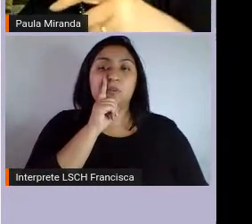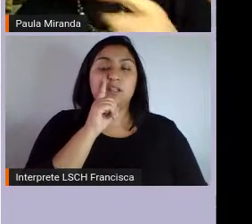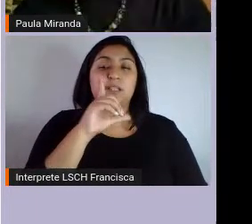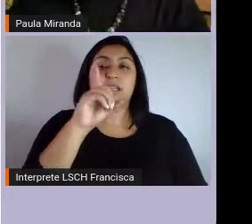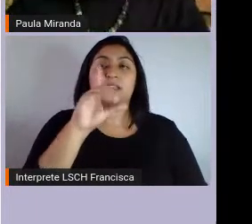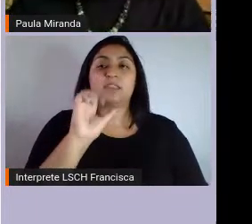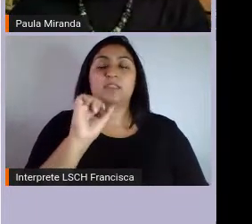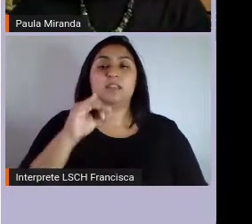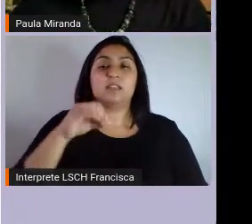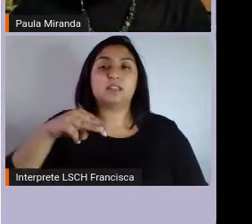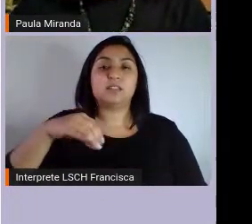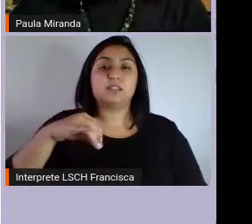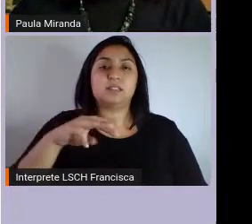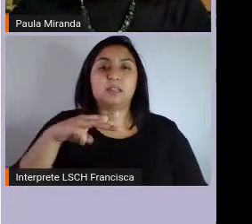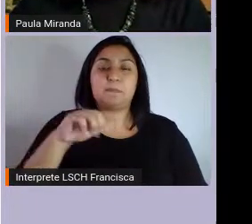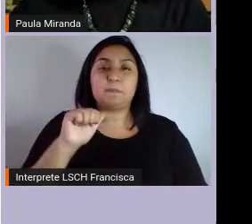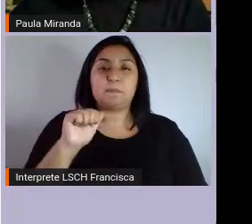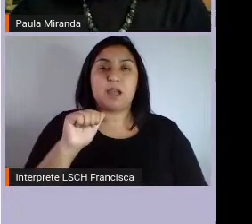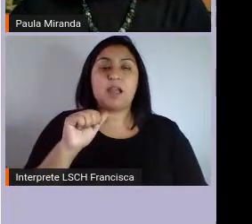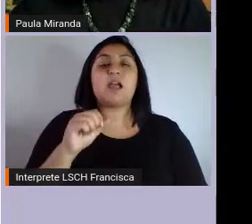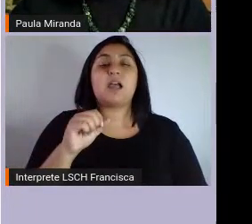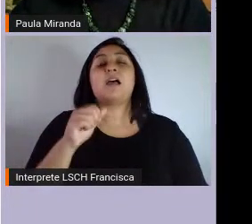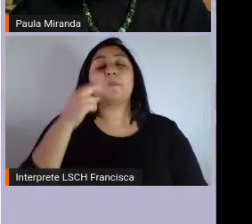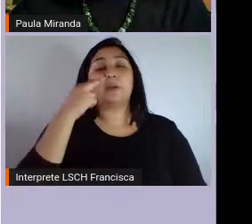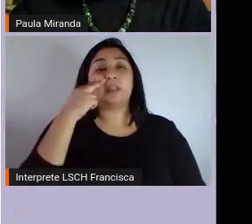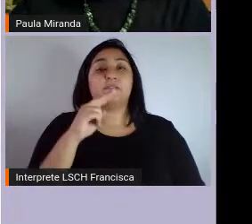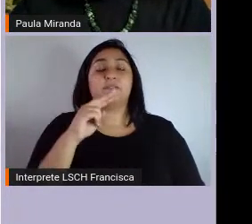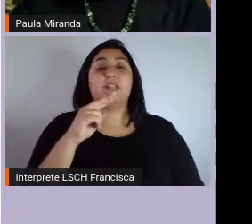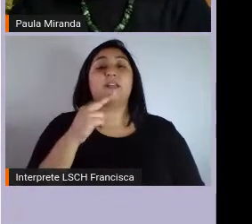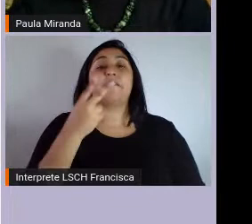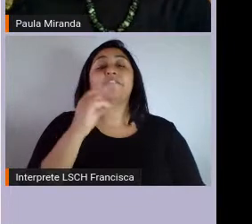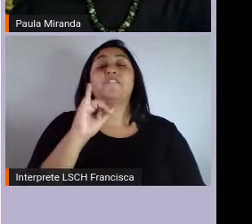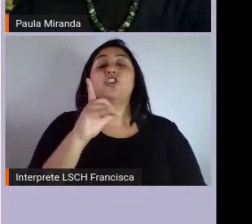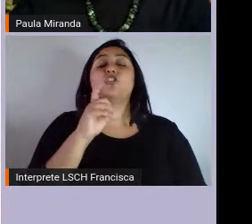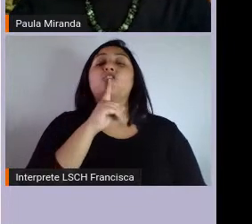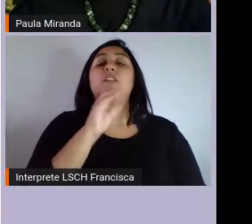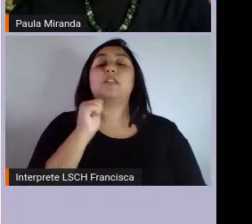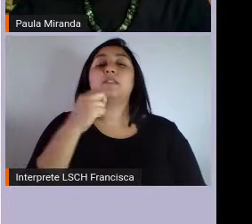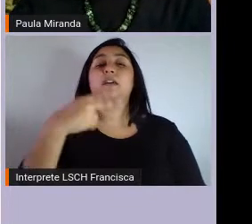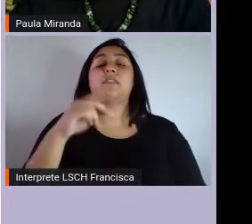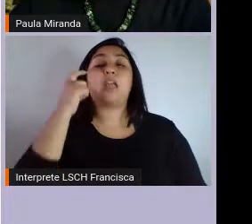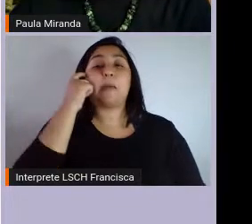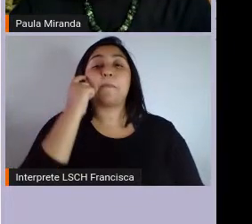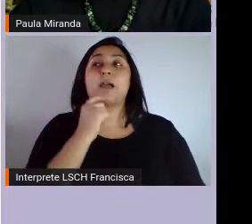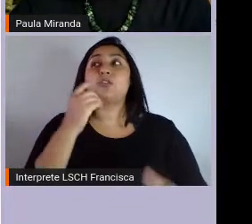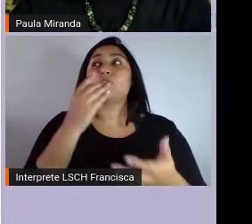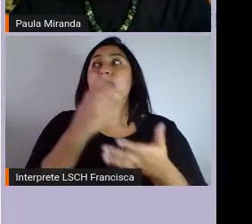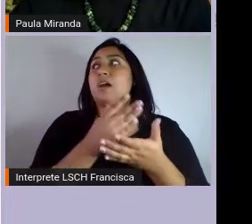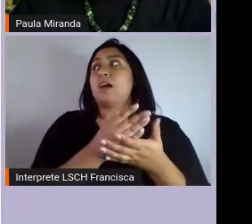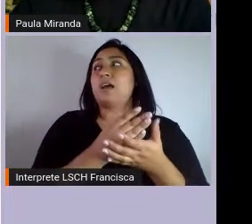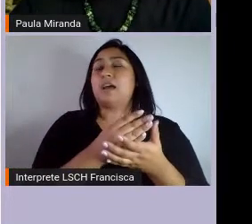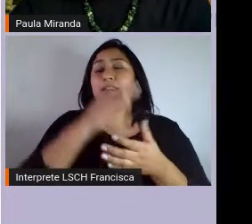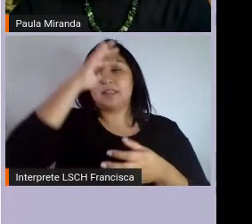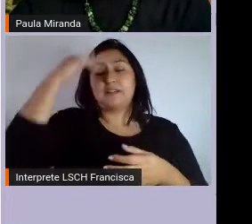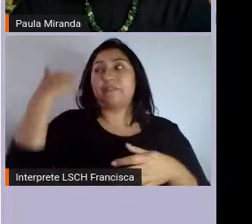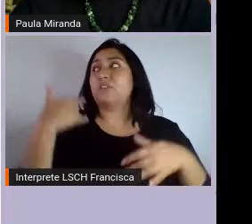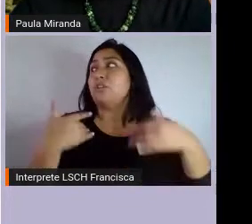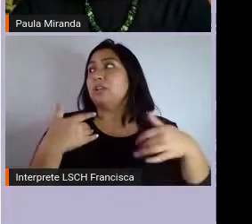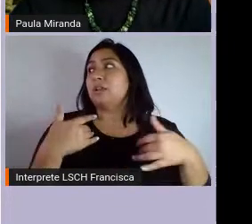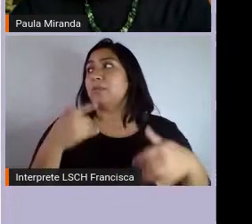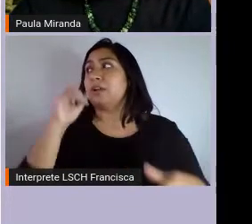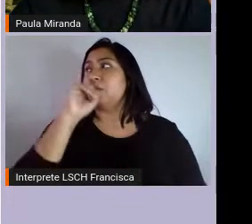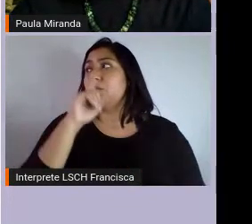de bisagra para ir de la Violeta de Mayo a la Violeta Parra que va a llegar hasta la última composición. Una Violeta